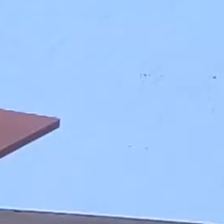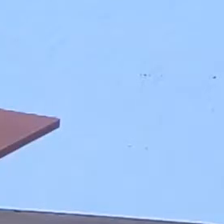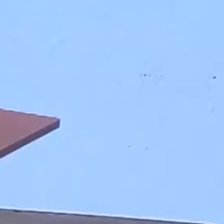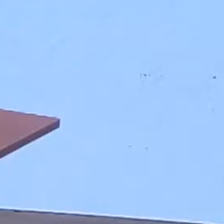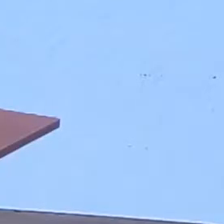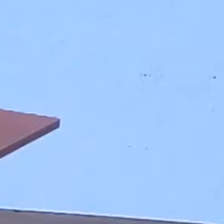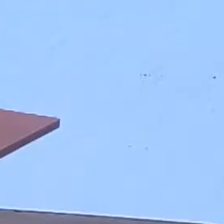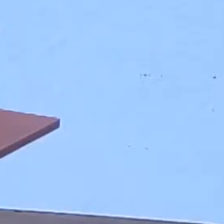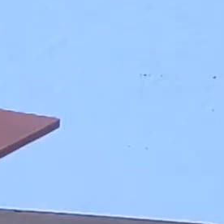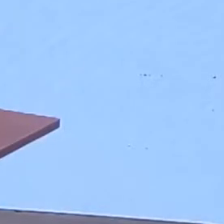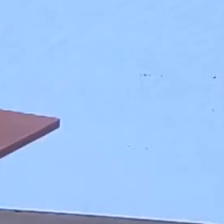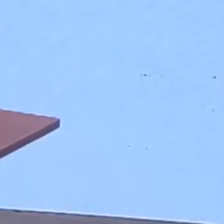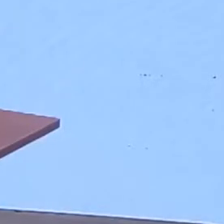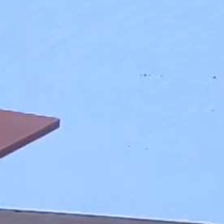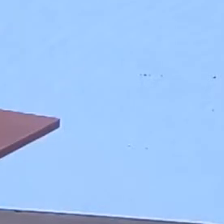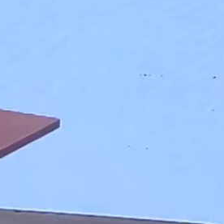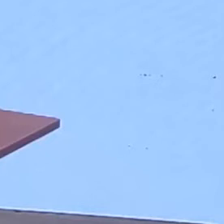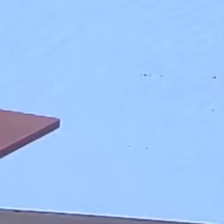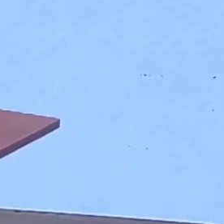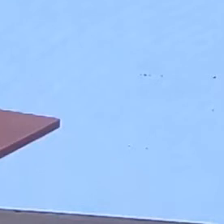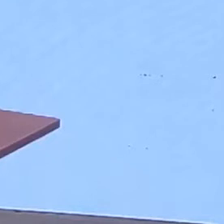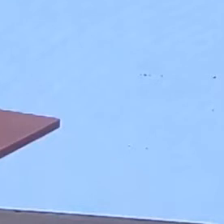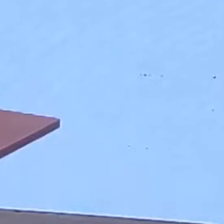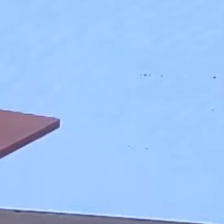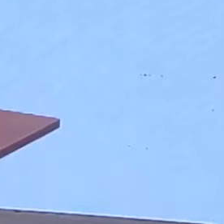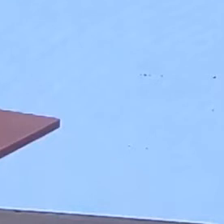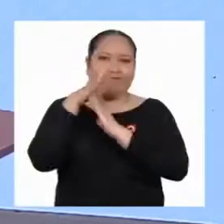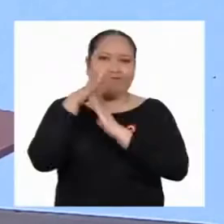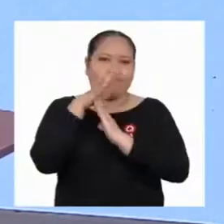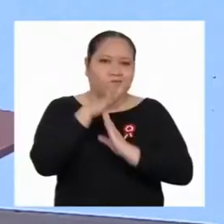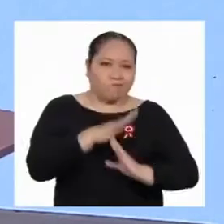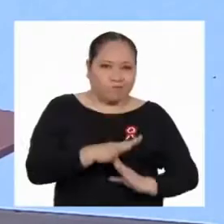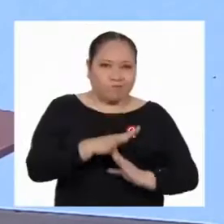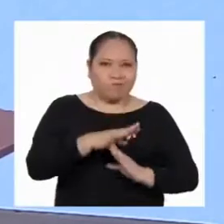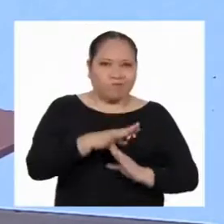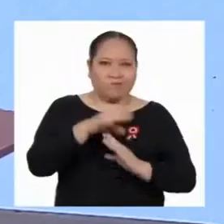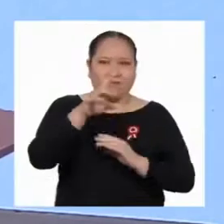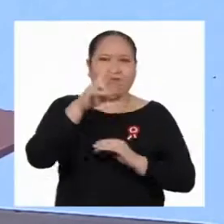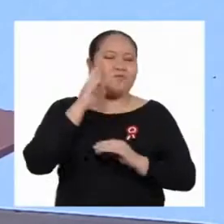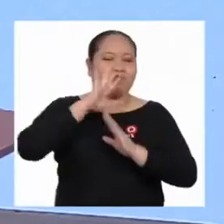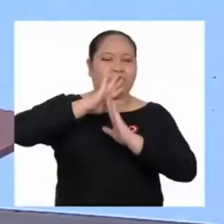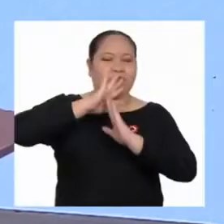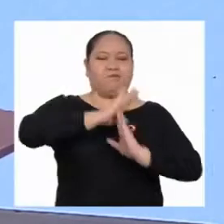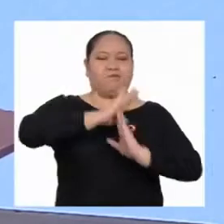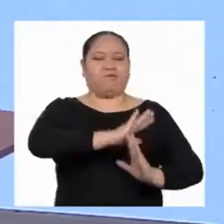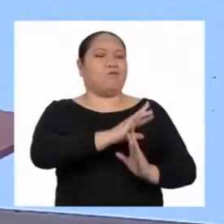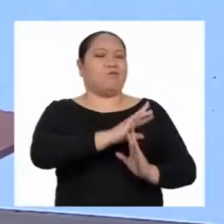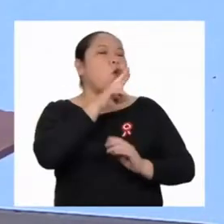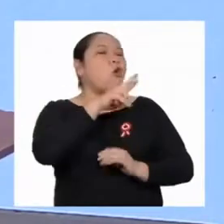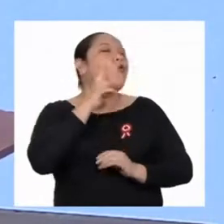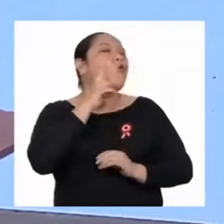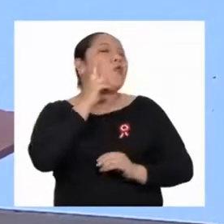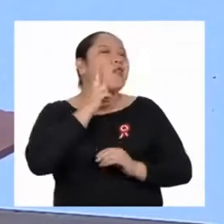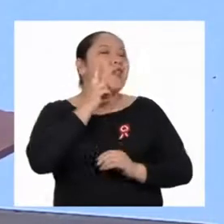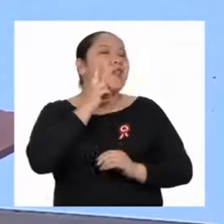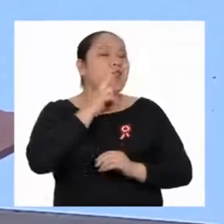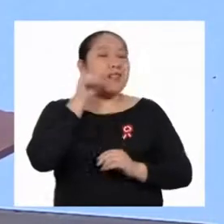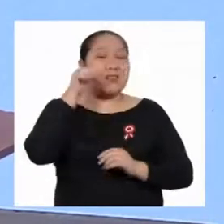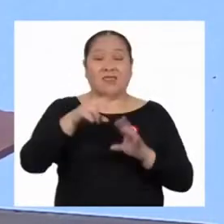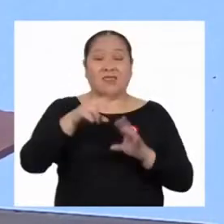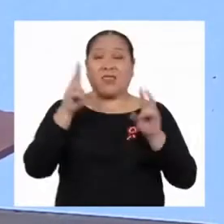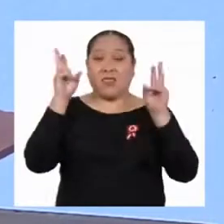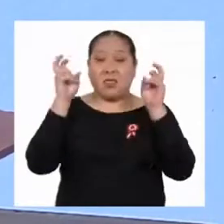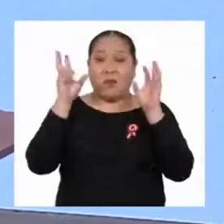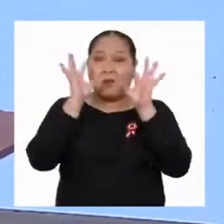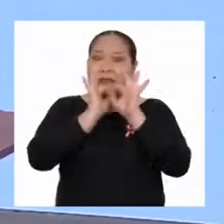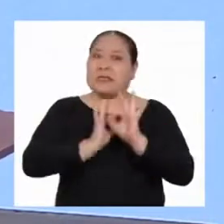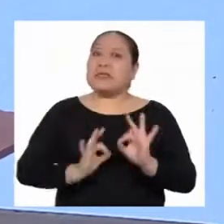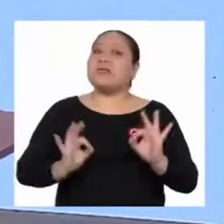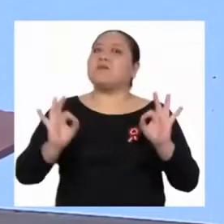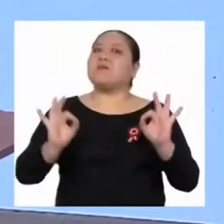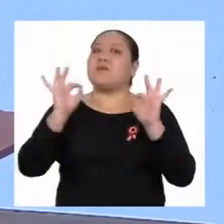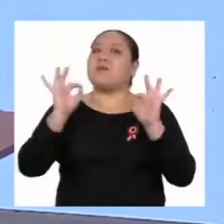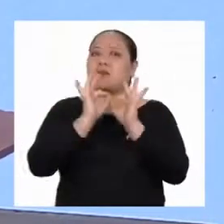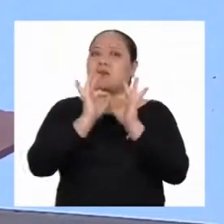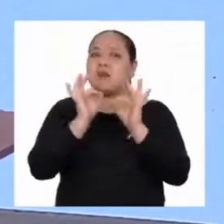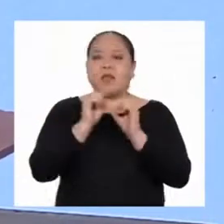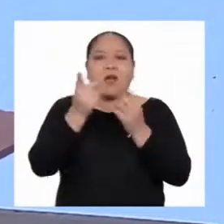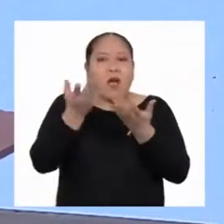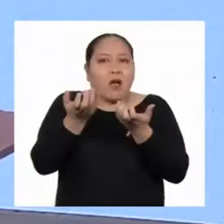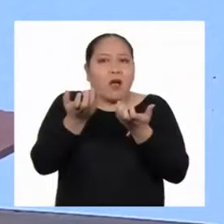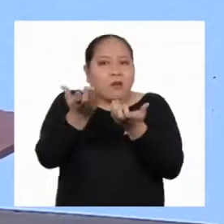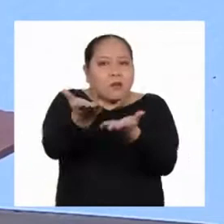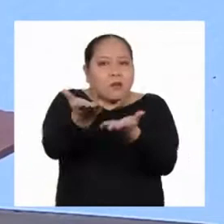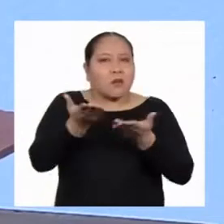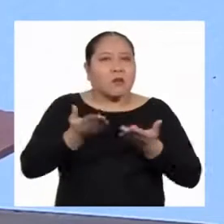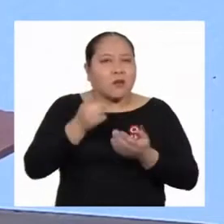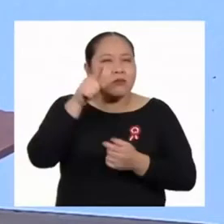continuar hablando sobre la discriminación y el racismo. Es un tema muy importante, así que queremos invitarlos